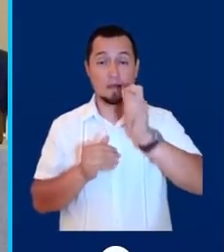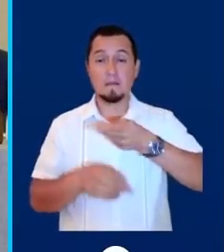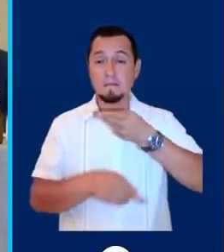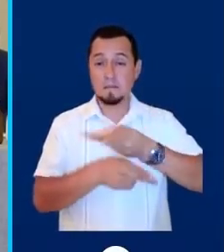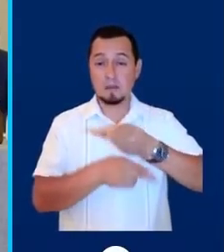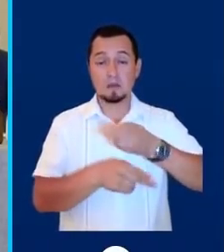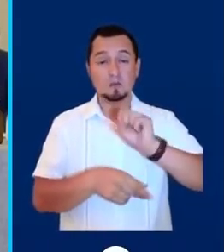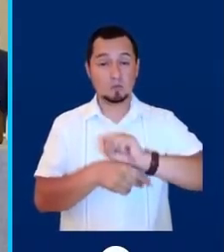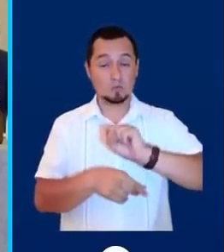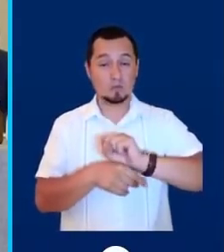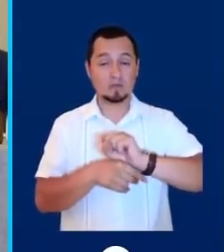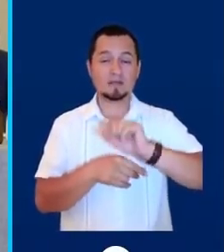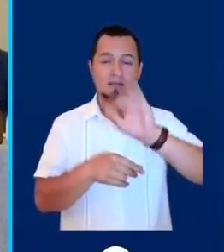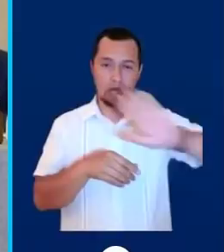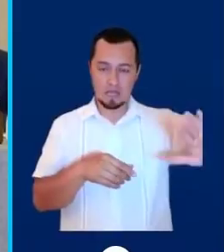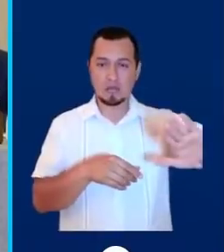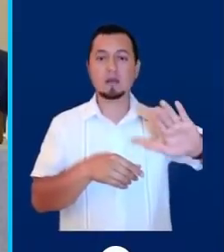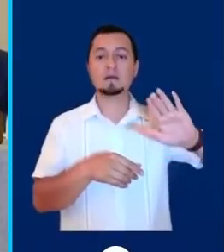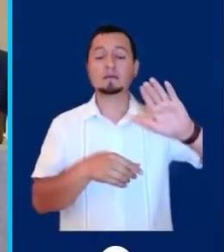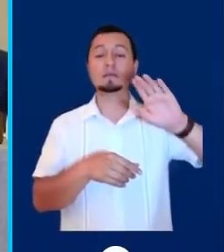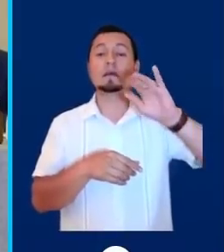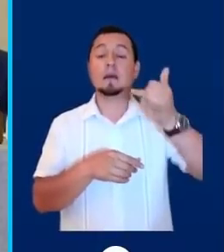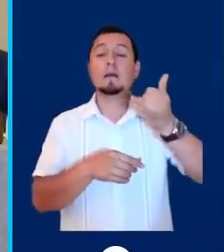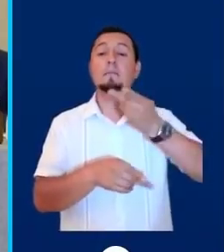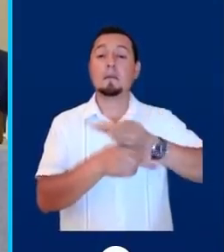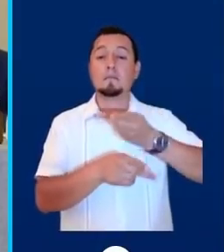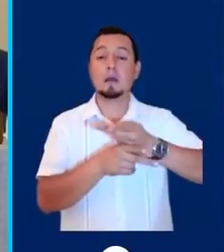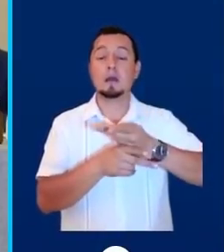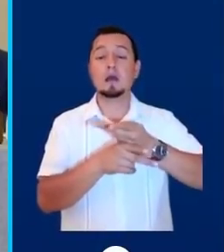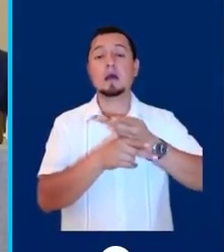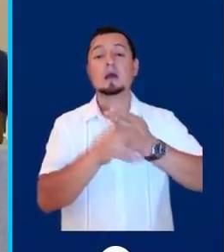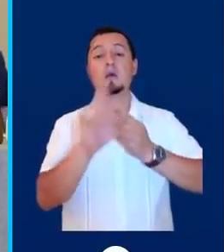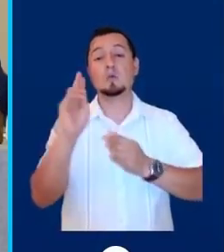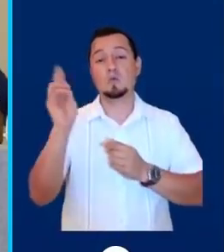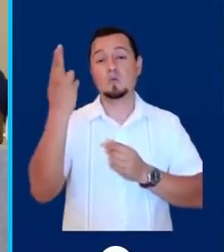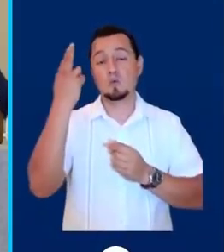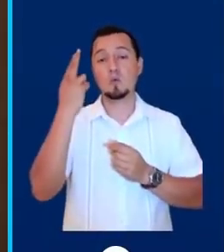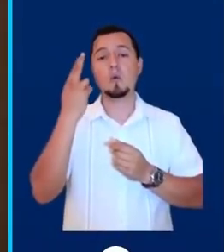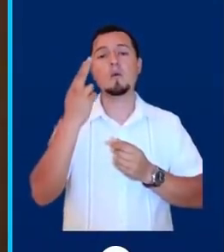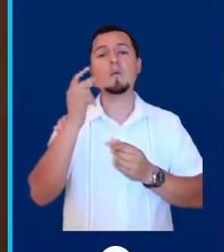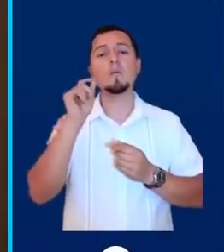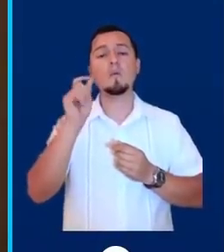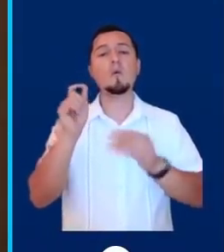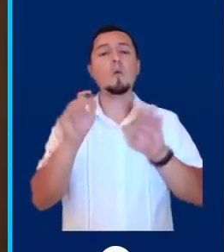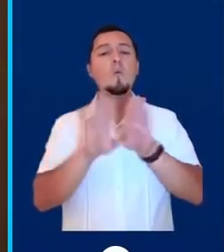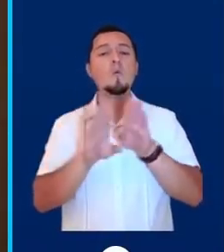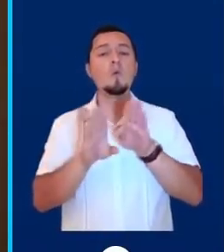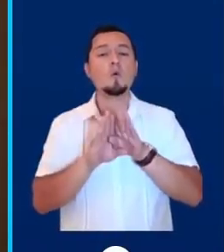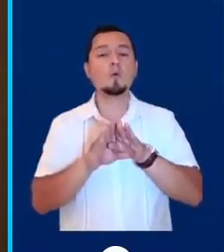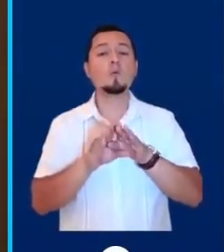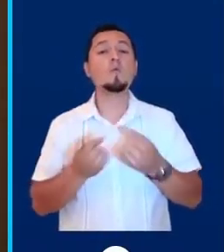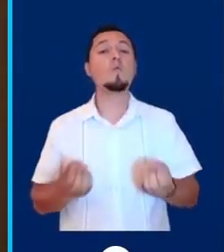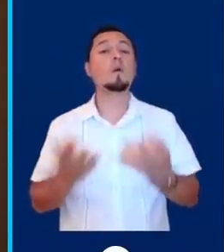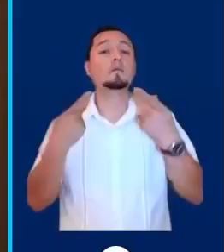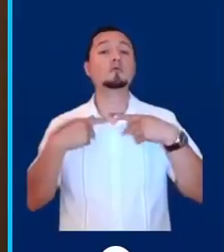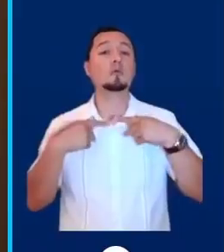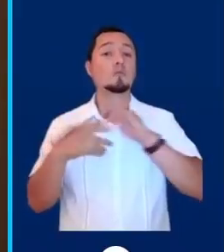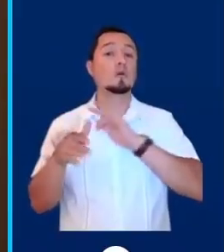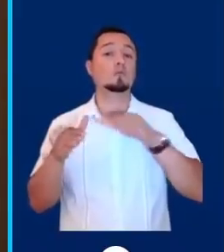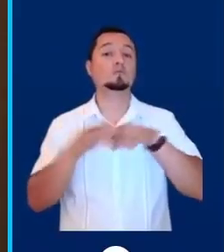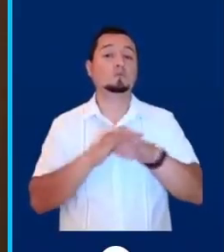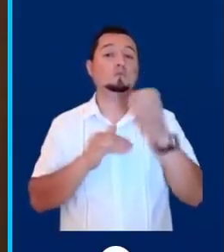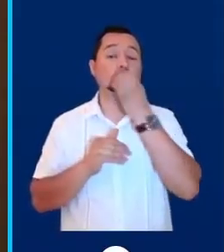superior, podríamos hablar de la ruta de ampliar el tipo de actividades y el porcentaje de alumnos que participan en